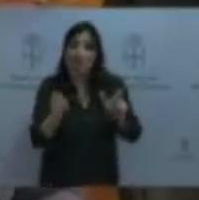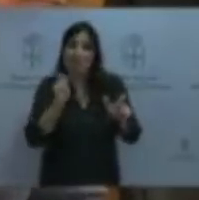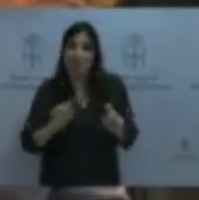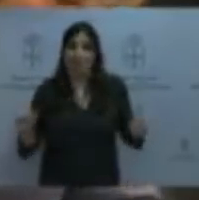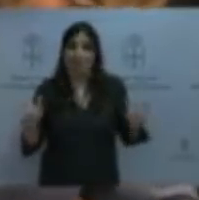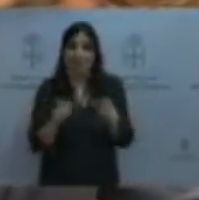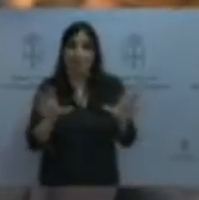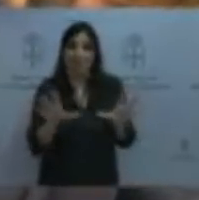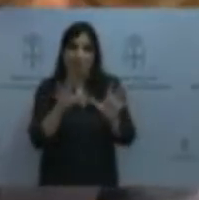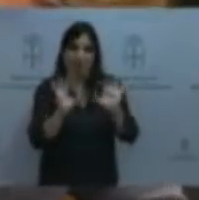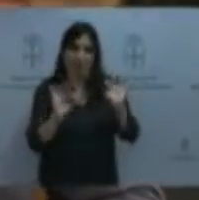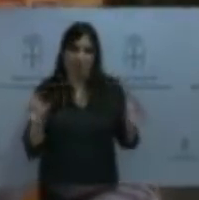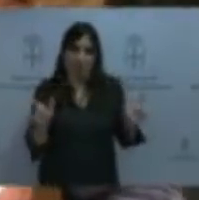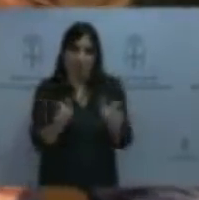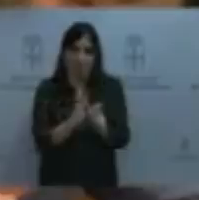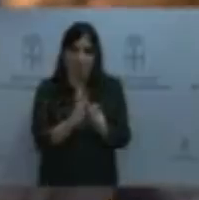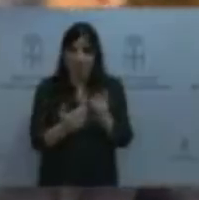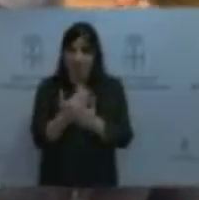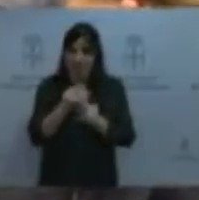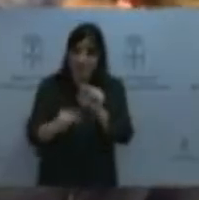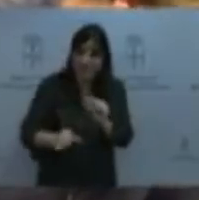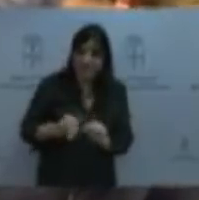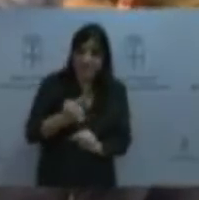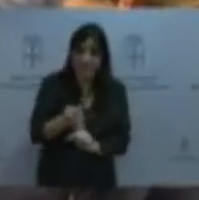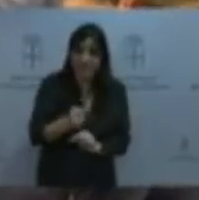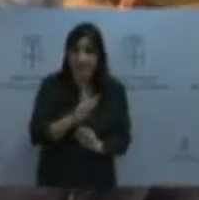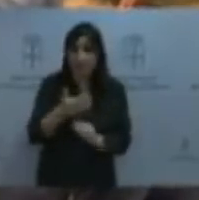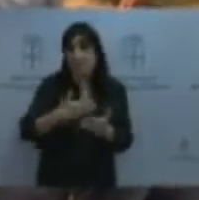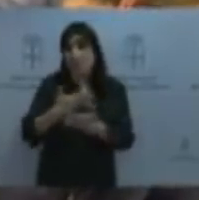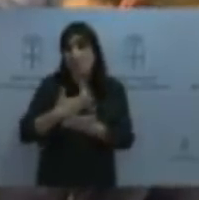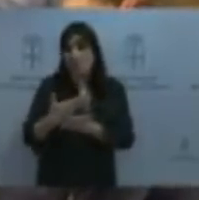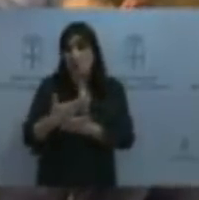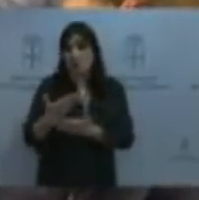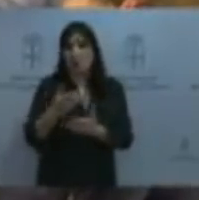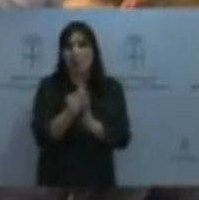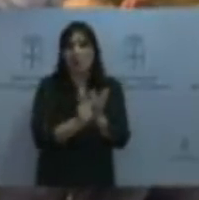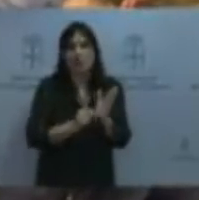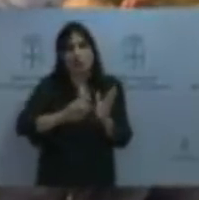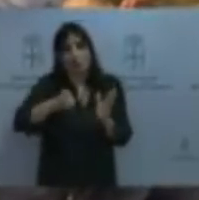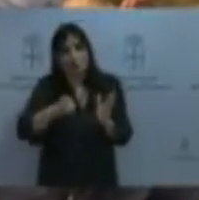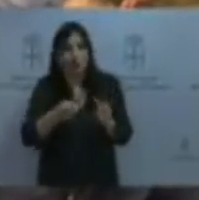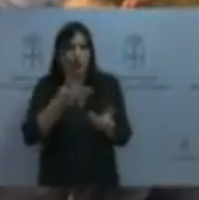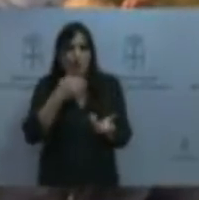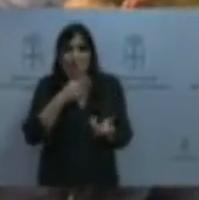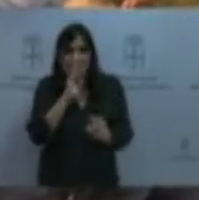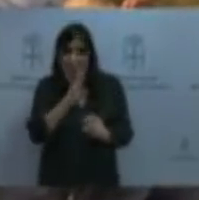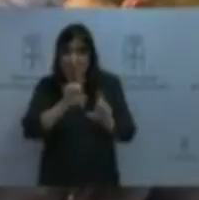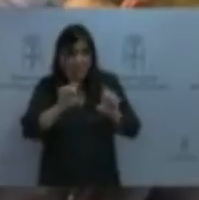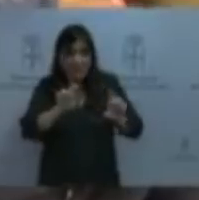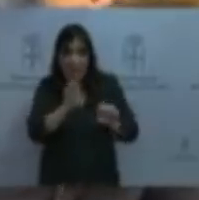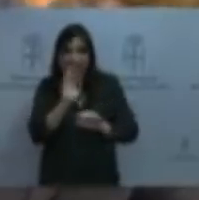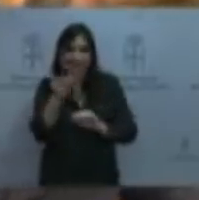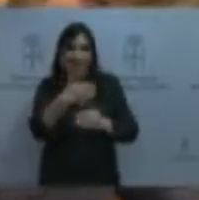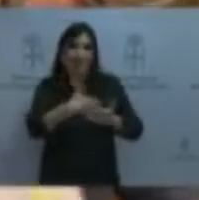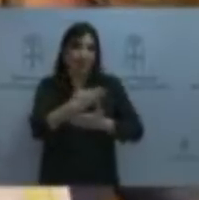días más tarde conocían a través de la prensa, una tónica habitual, no conocer directamente por la empresa, sino a través de la prensa, que se estaba pendiente de firmar